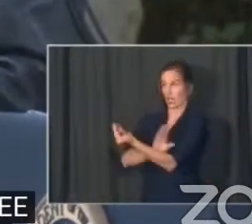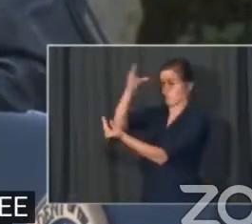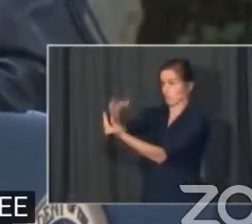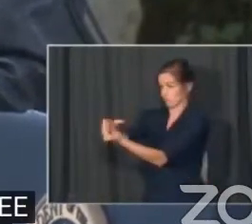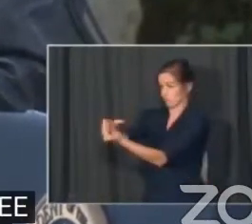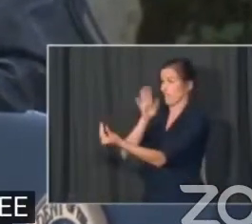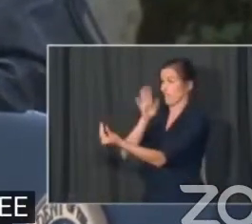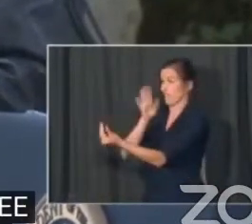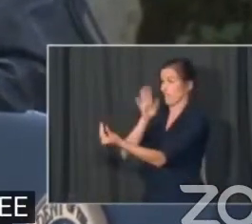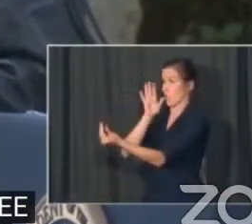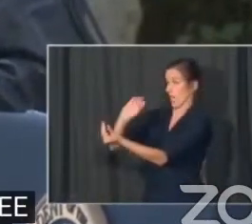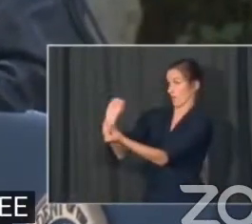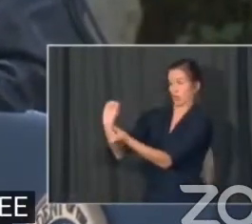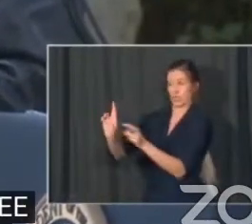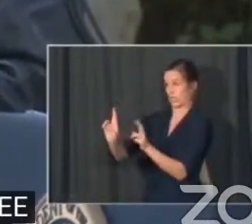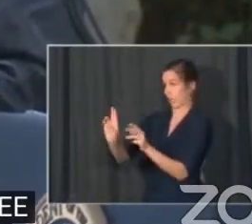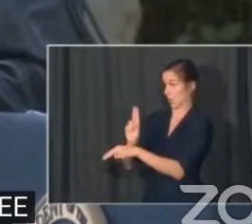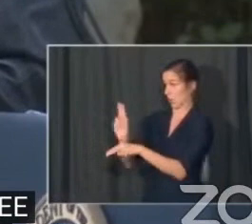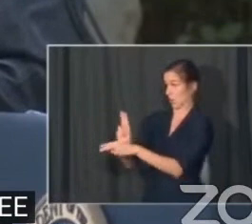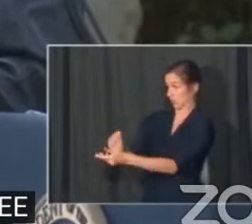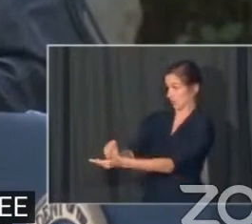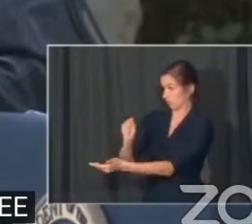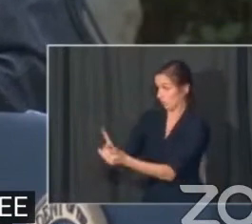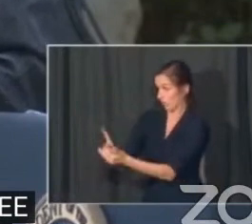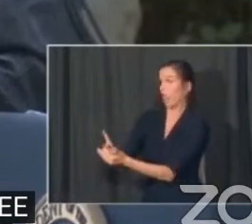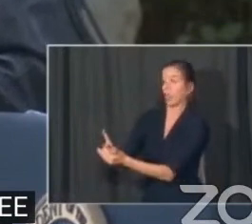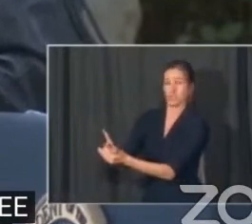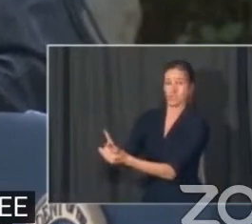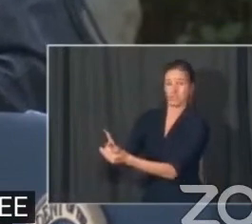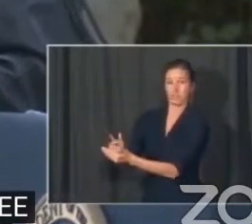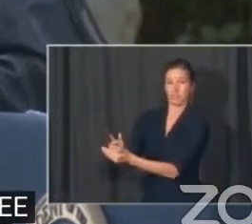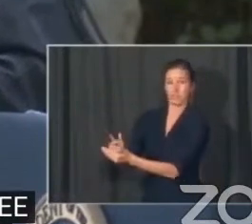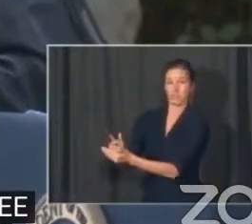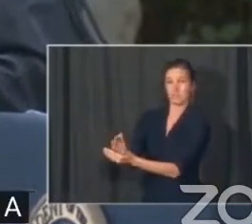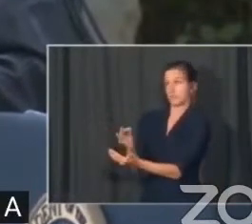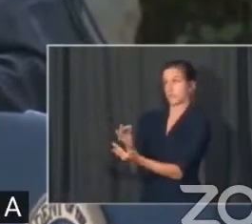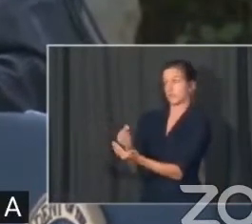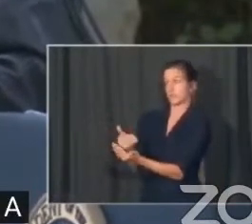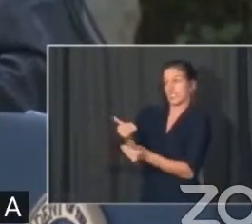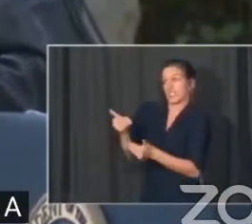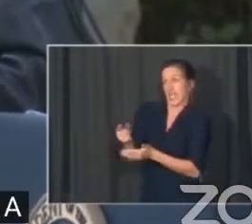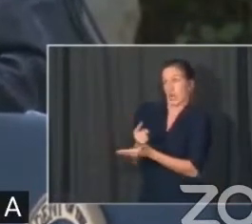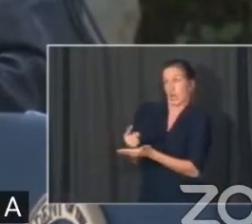Están totalmente, ellas están en fase 3.